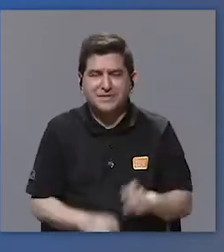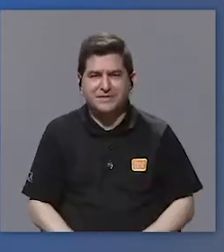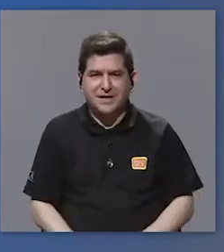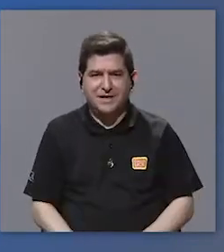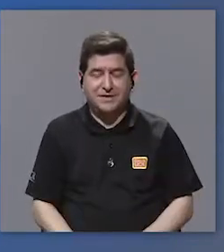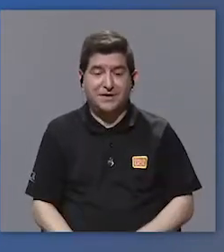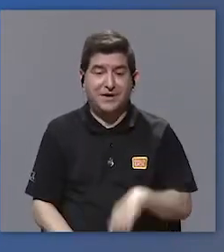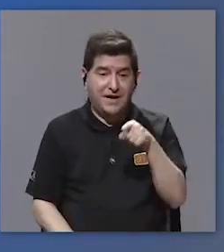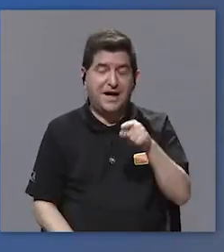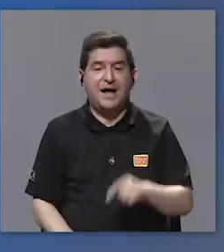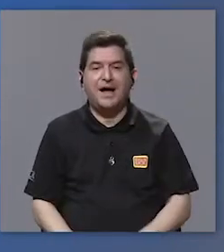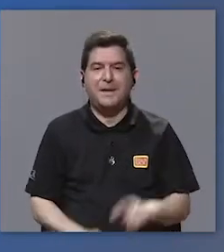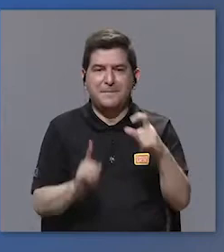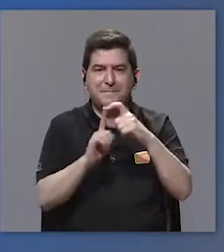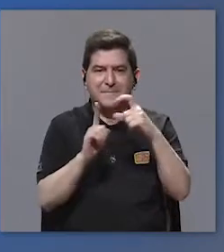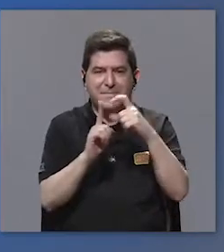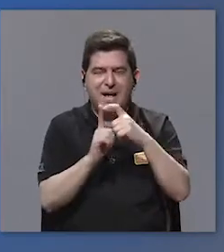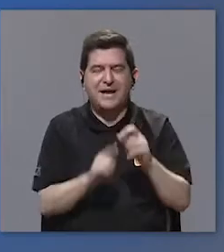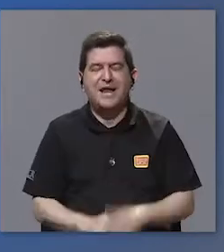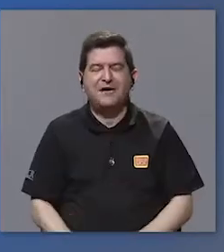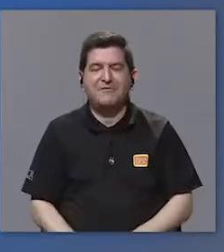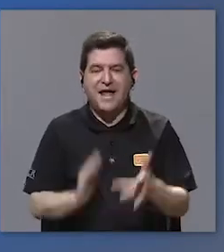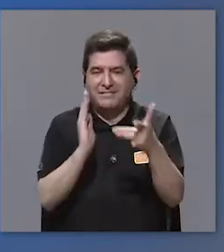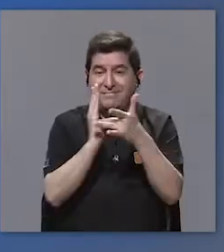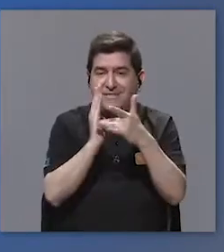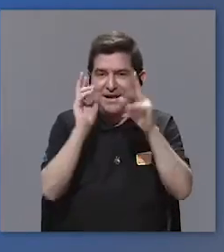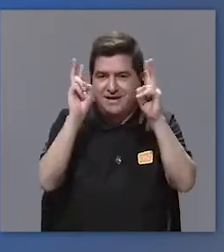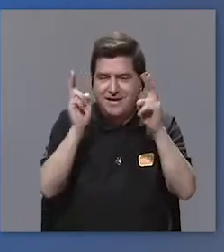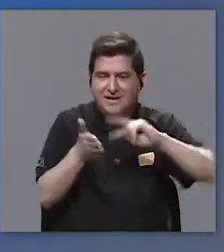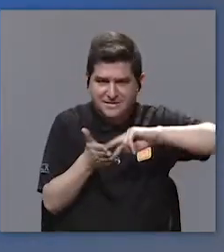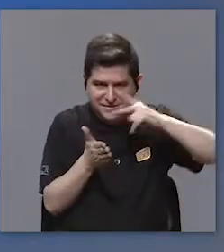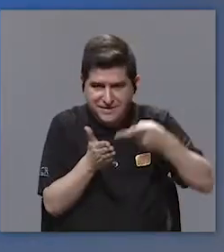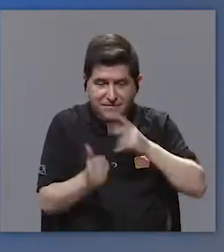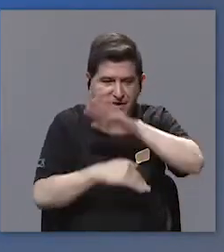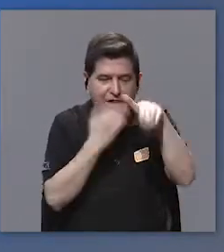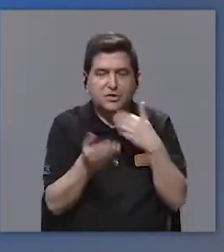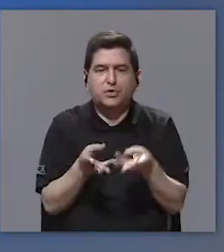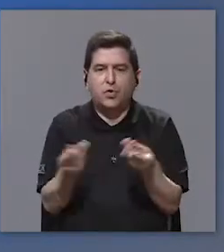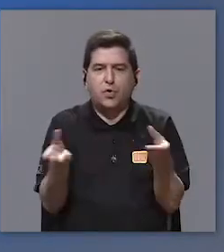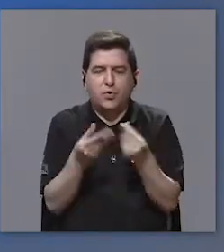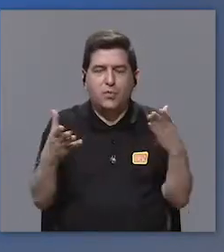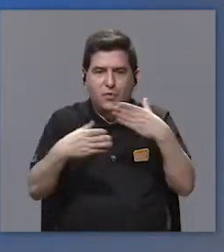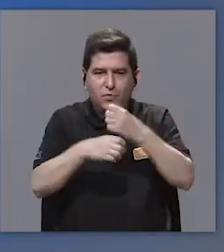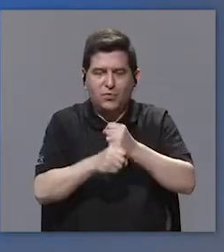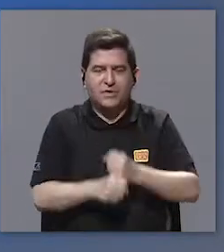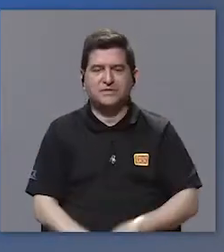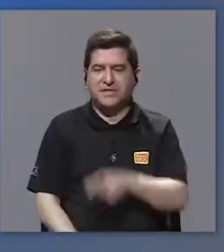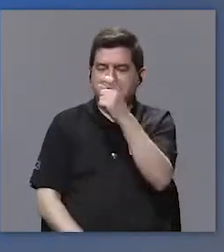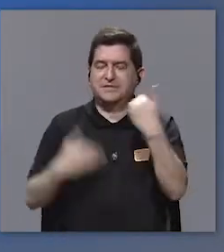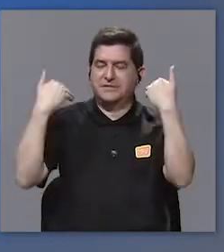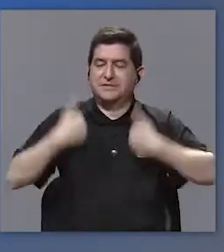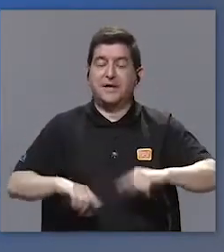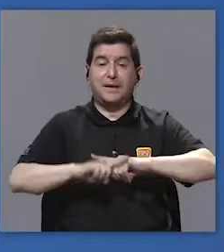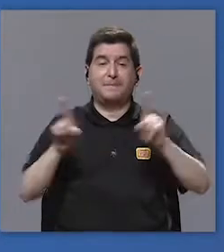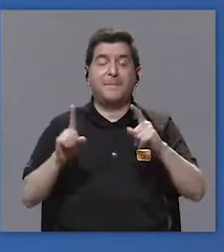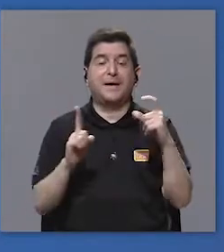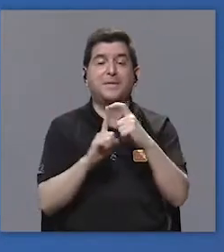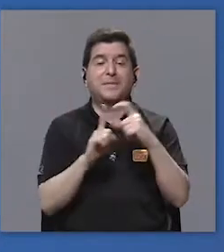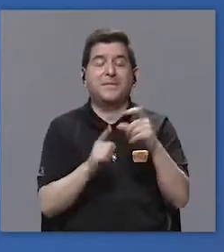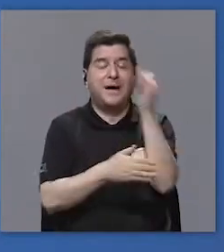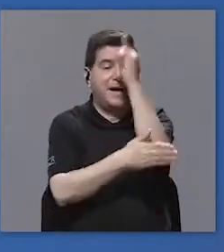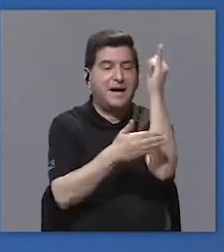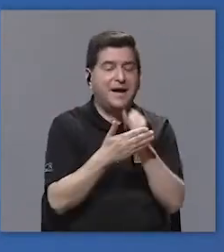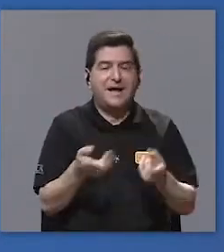específicamente al término de guinea donde proviene la palabra técnica y que se refería a toda producción realizada por el ser humano pero